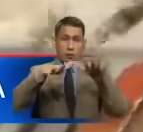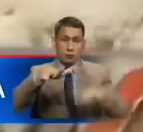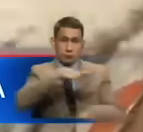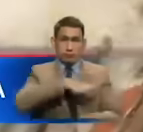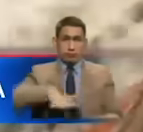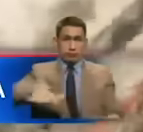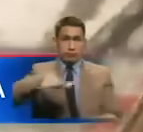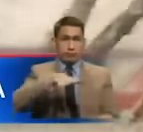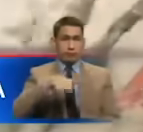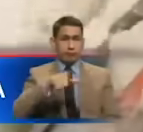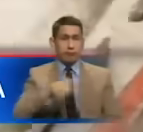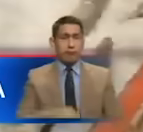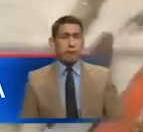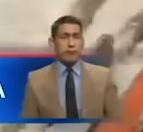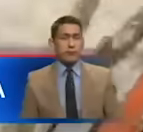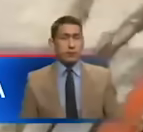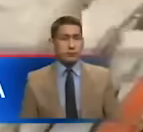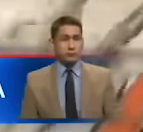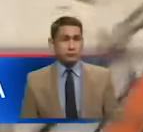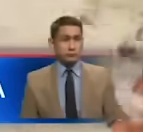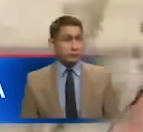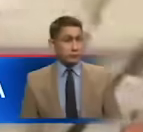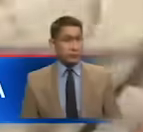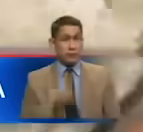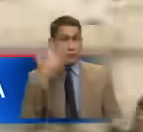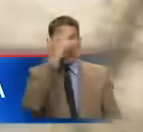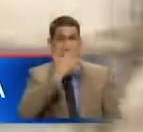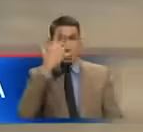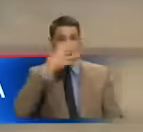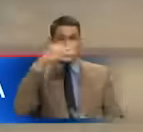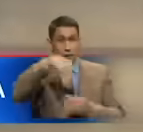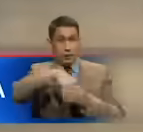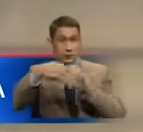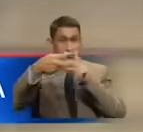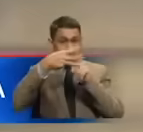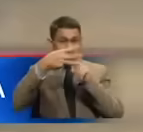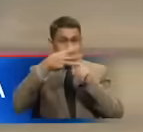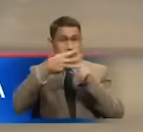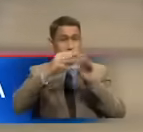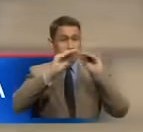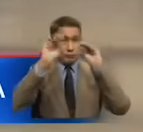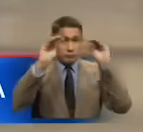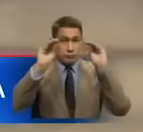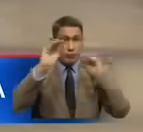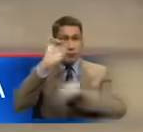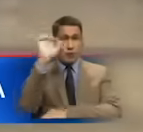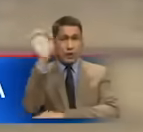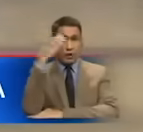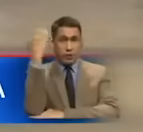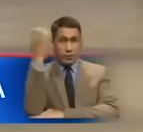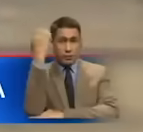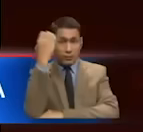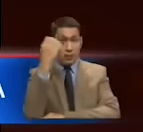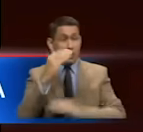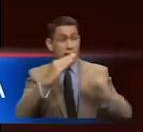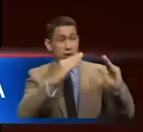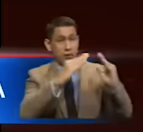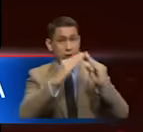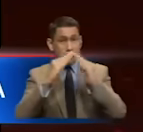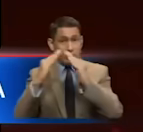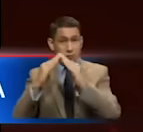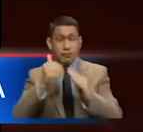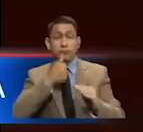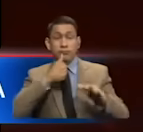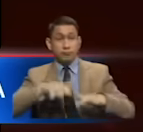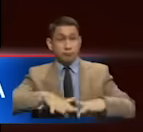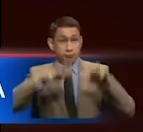sector. Y es que los esmeraldeños, a través de las redes sociales, reportaron emergencias que variaban desde casas inundadas hasta personas arrastradas